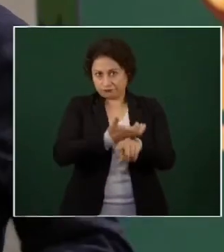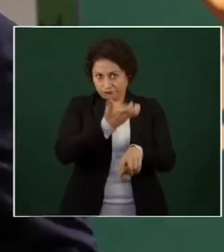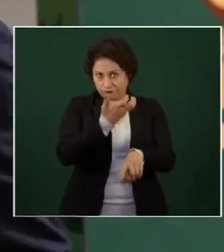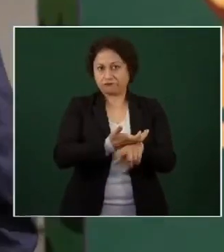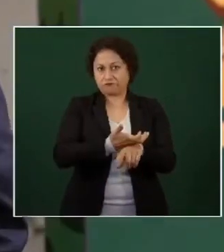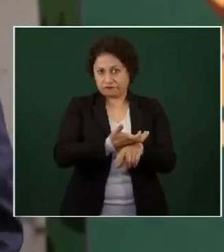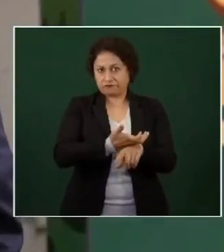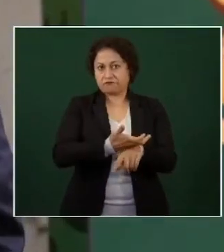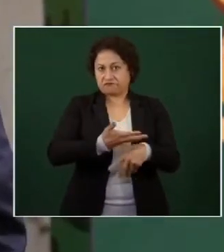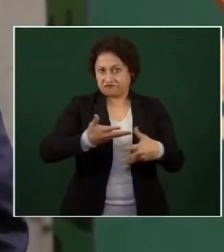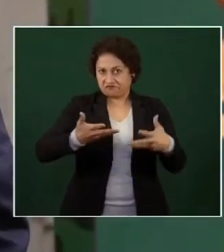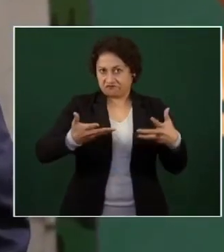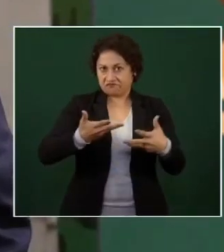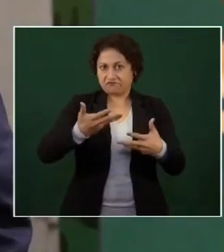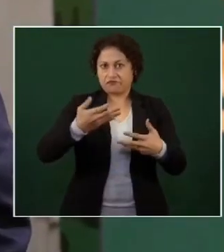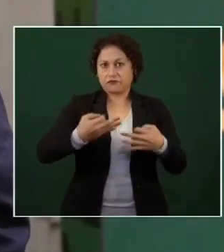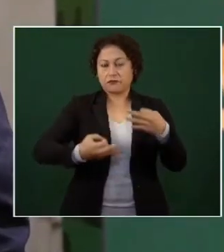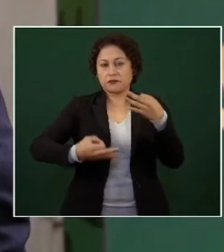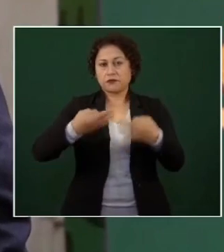se tiene